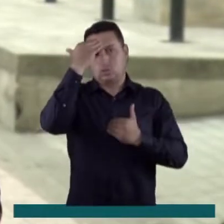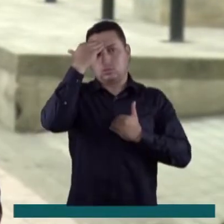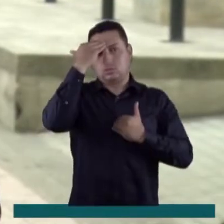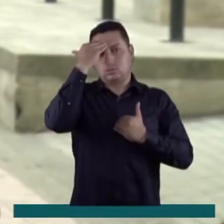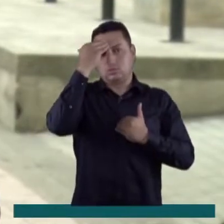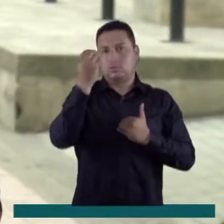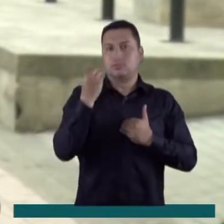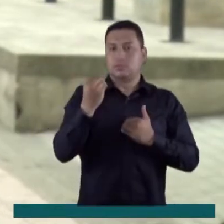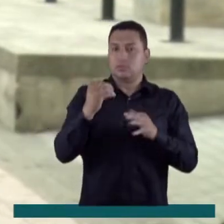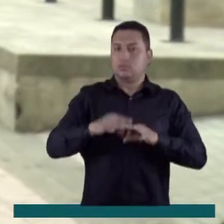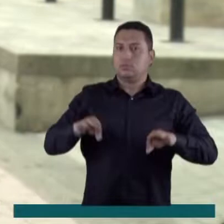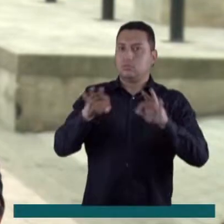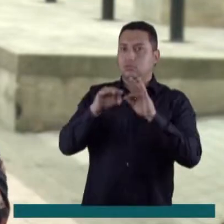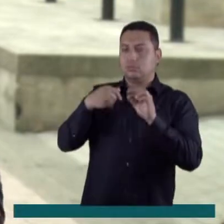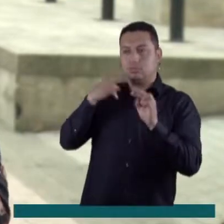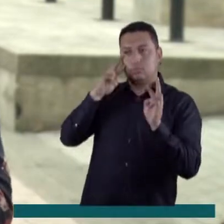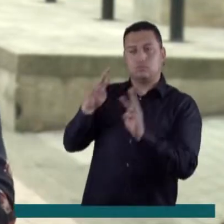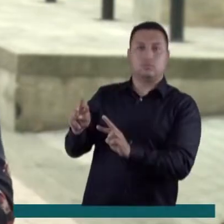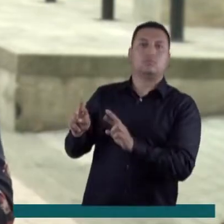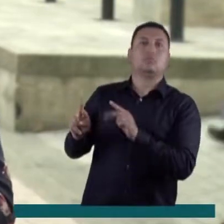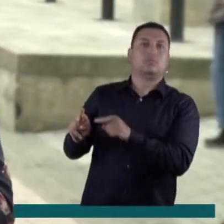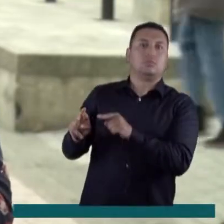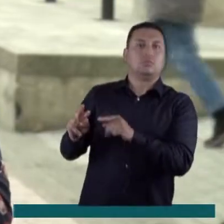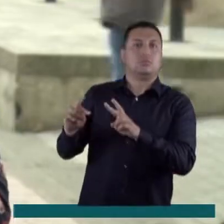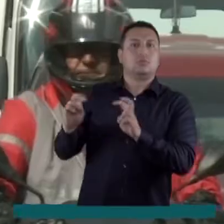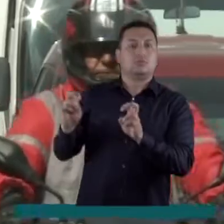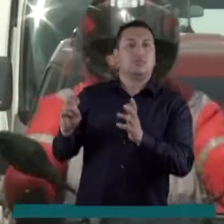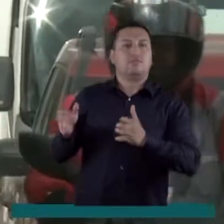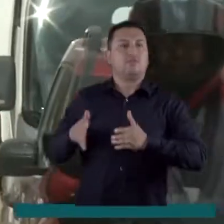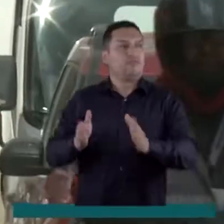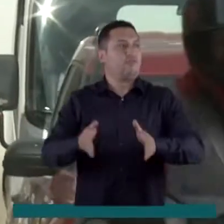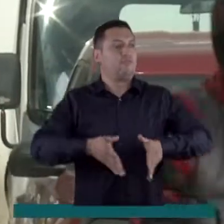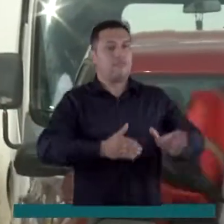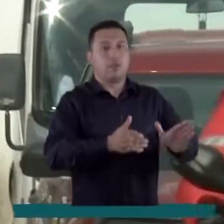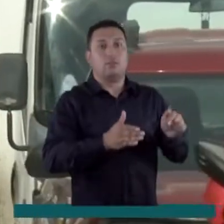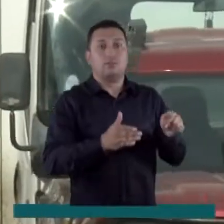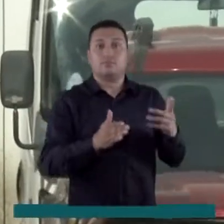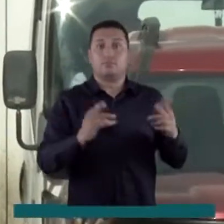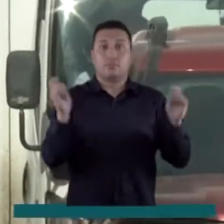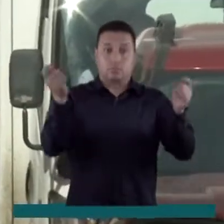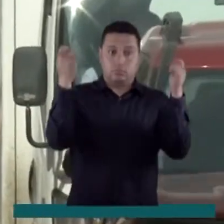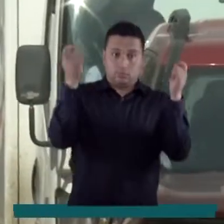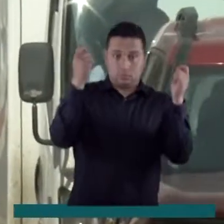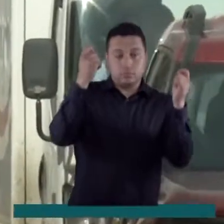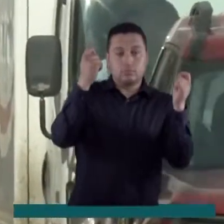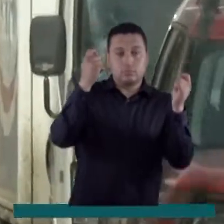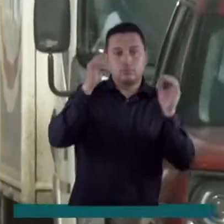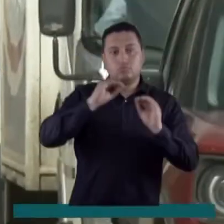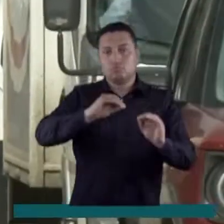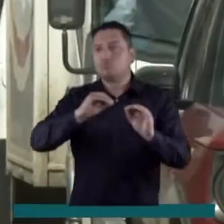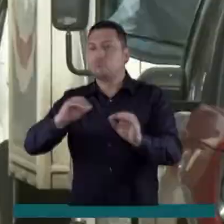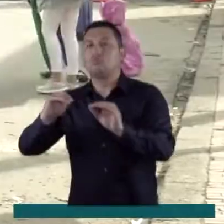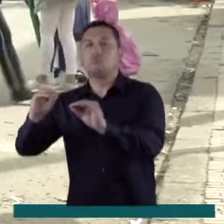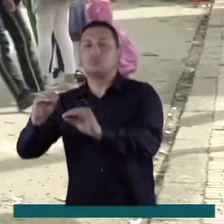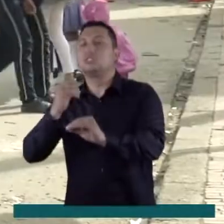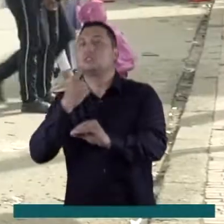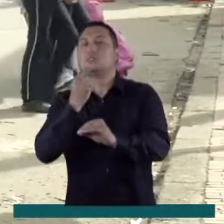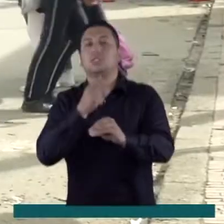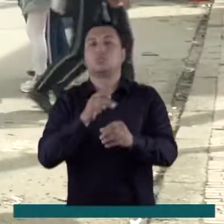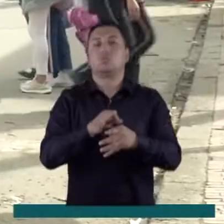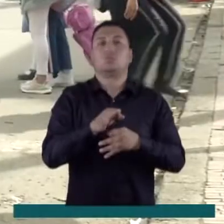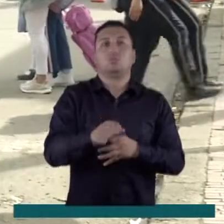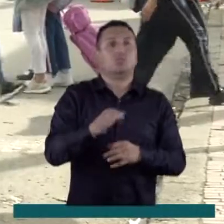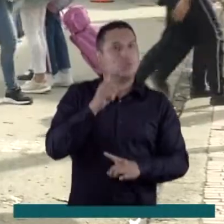que busca darles un papel importante como actores viales. Con campañas pedagógicas, el municipio de Zipaquirá, a través de la Secretaría de